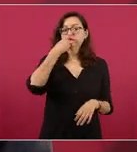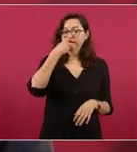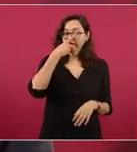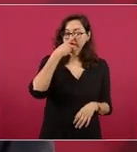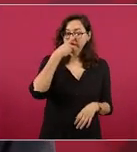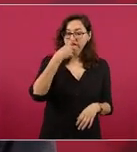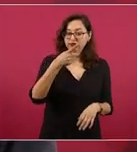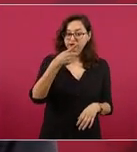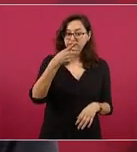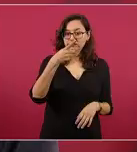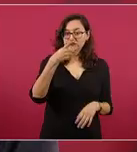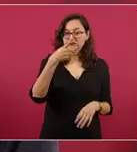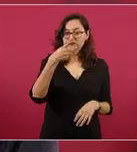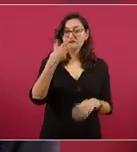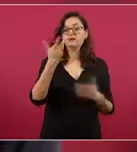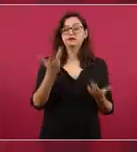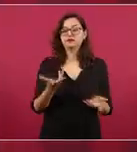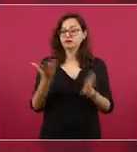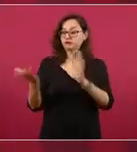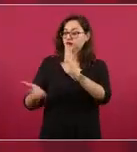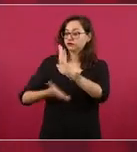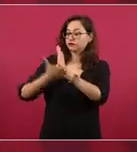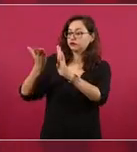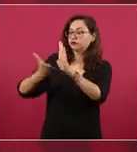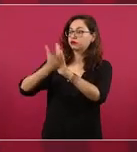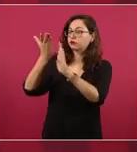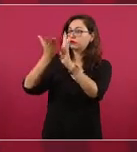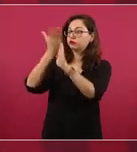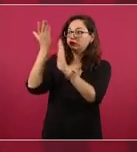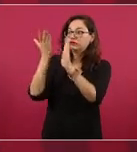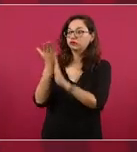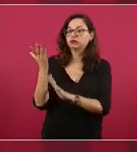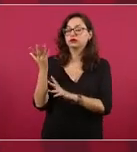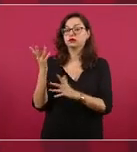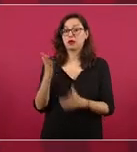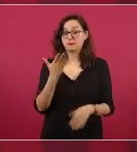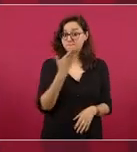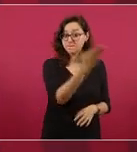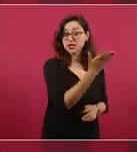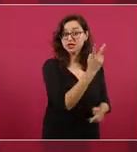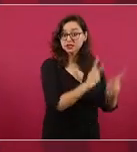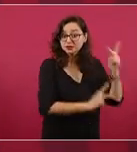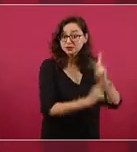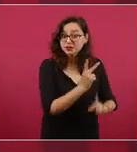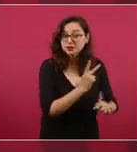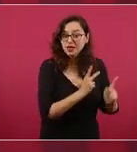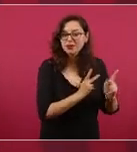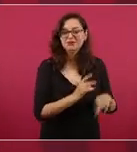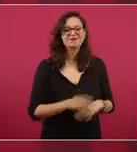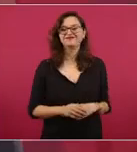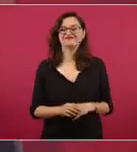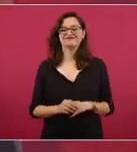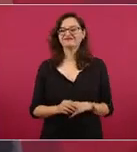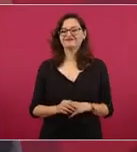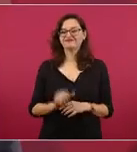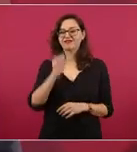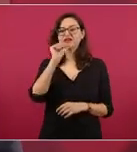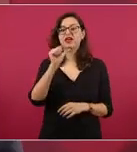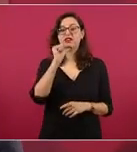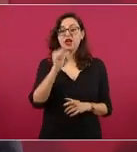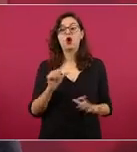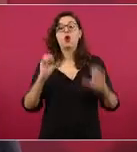que las obras públicas no se están haciendo con deuda ni son